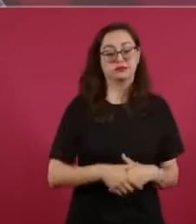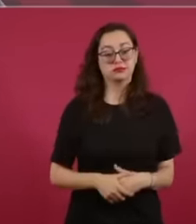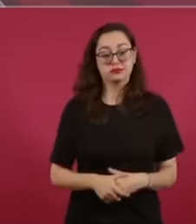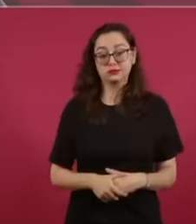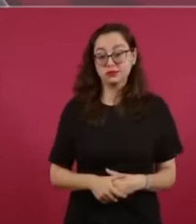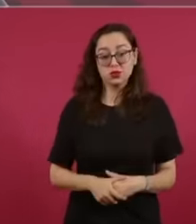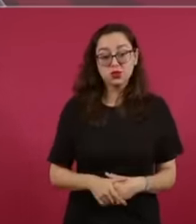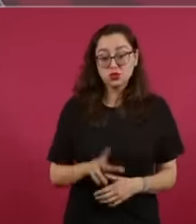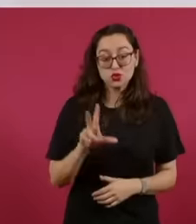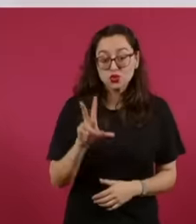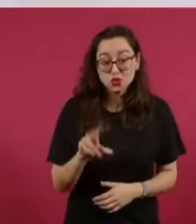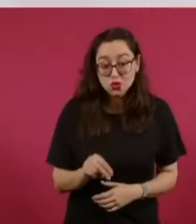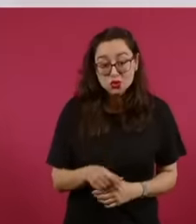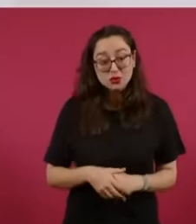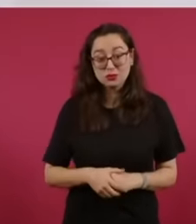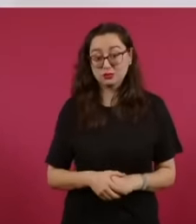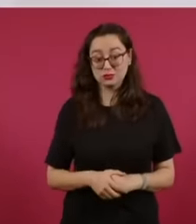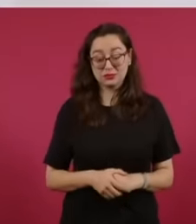ya no basta eso.